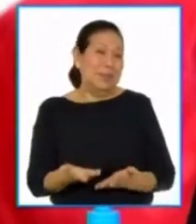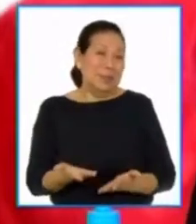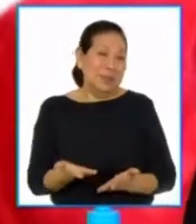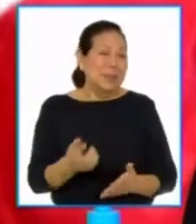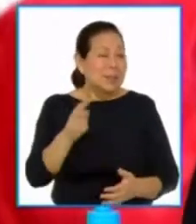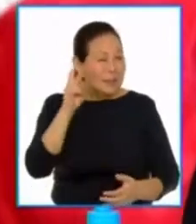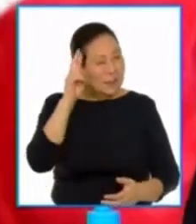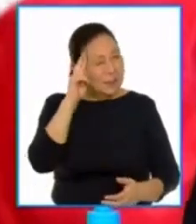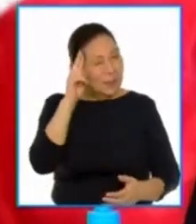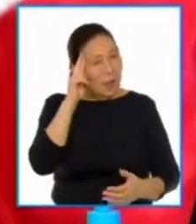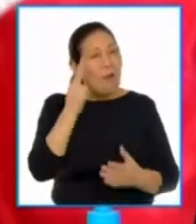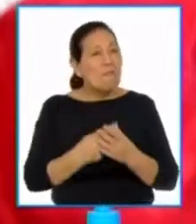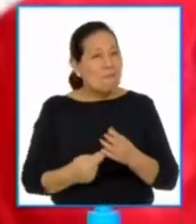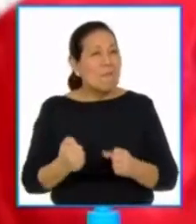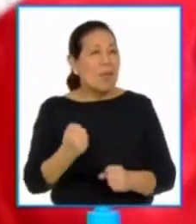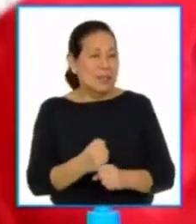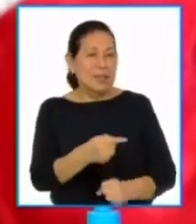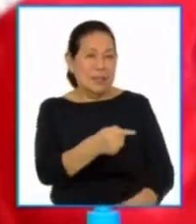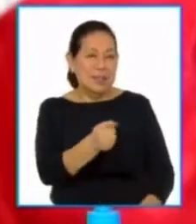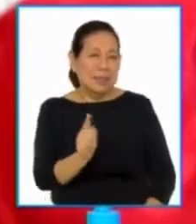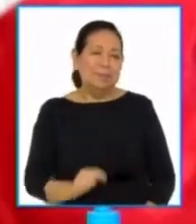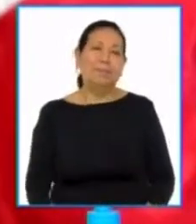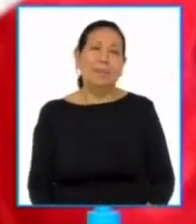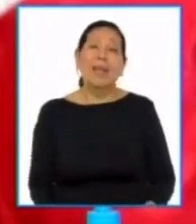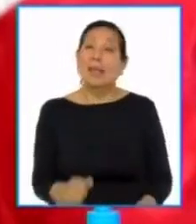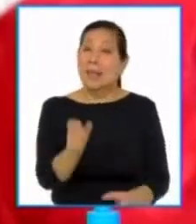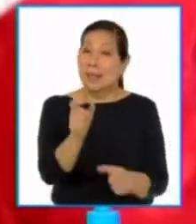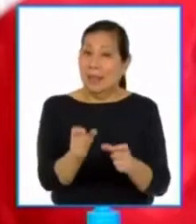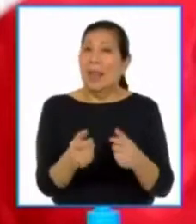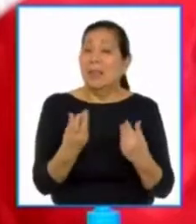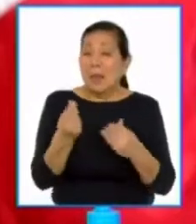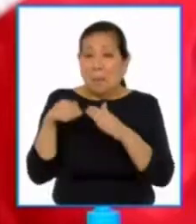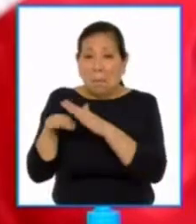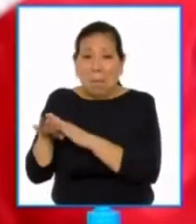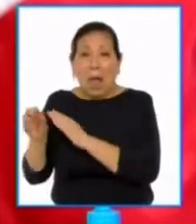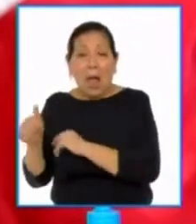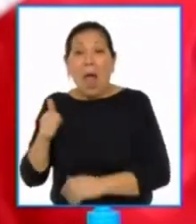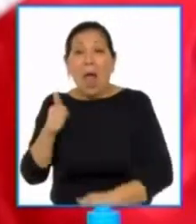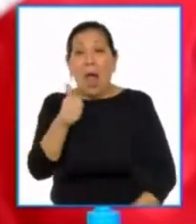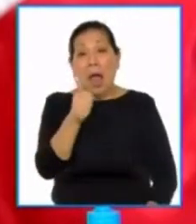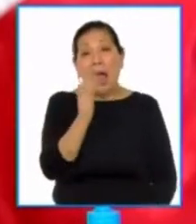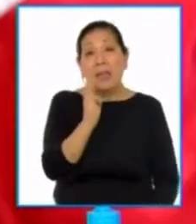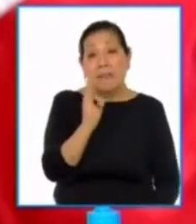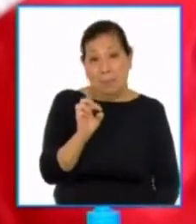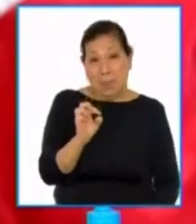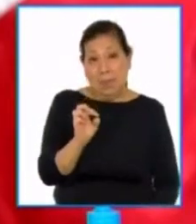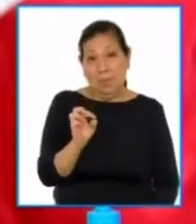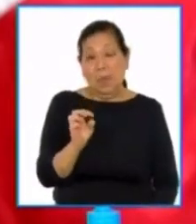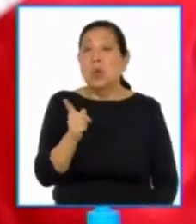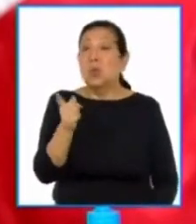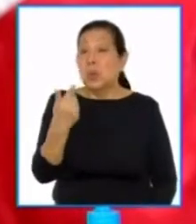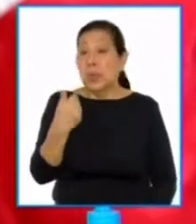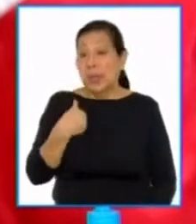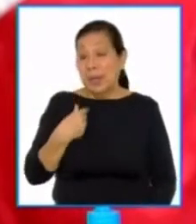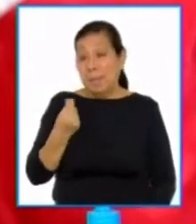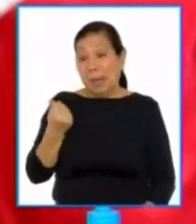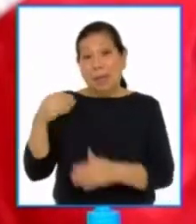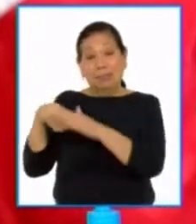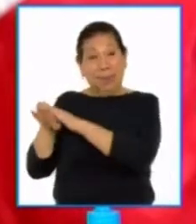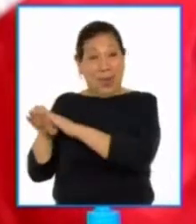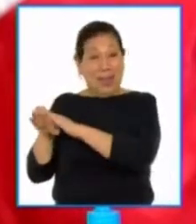nosotros confiamos en la sensatez de la gente que tiene su plata en la AFP, de la gente que tiene su plata en la